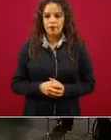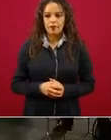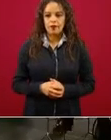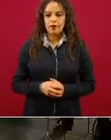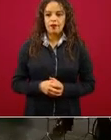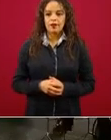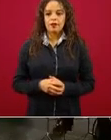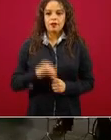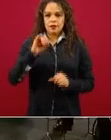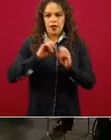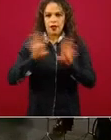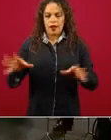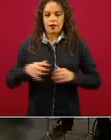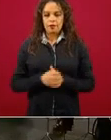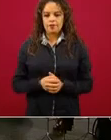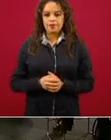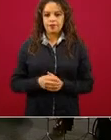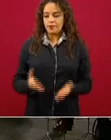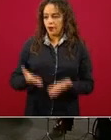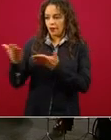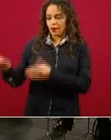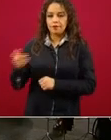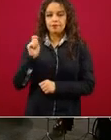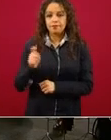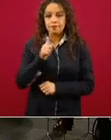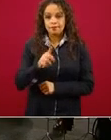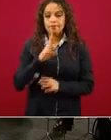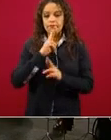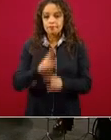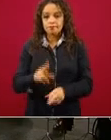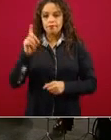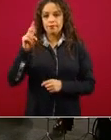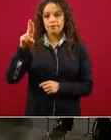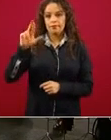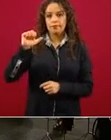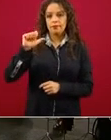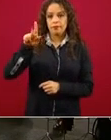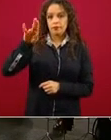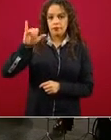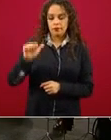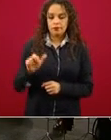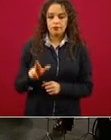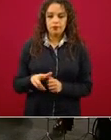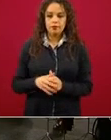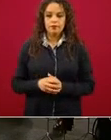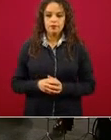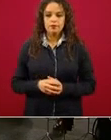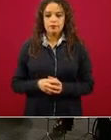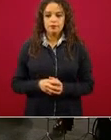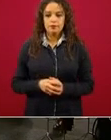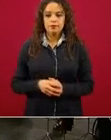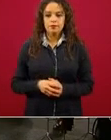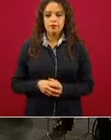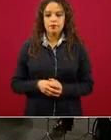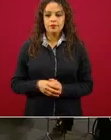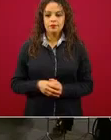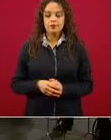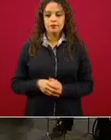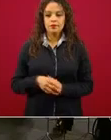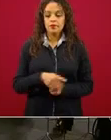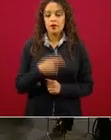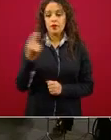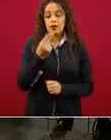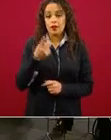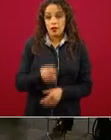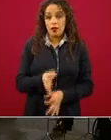comentar? Adelante, doctora Lomía. En el caso específico de los pacientes que han llegado a tener que intubarse, es decir, poder asistirse con